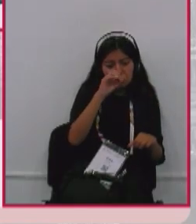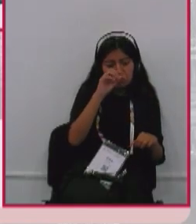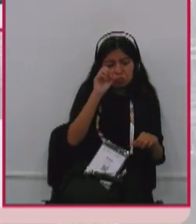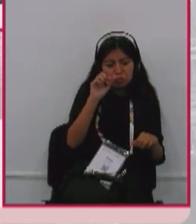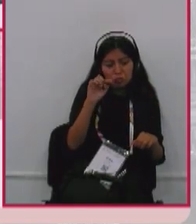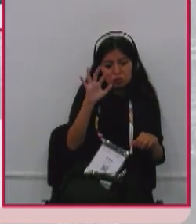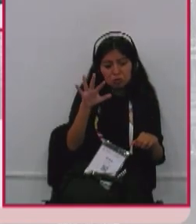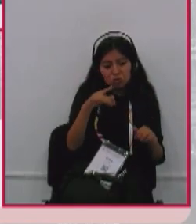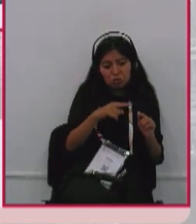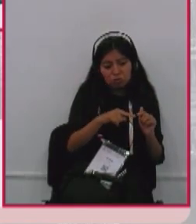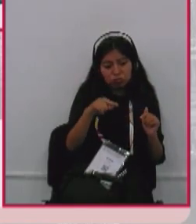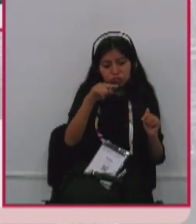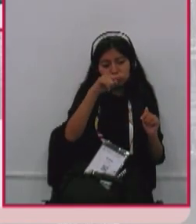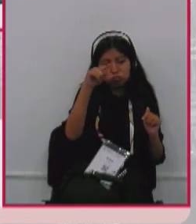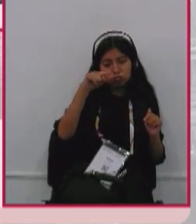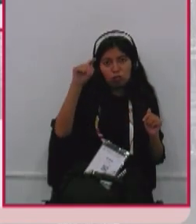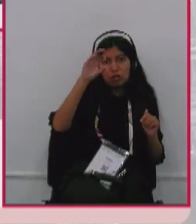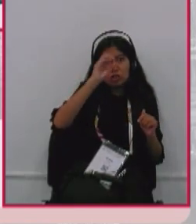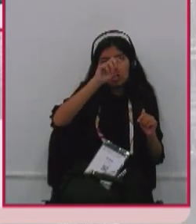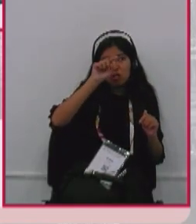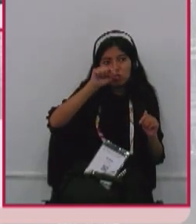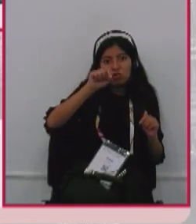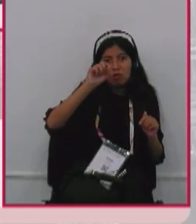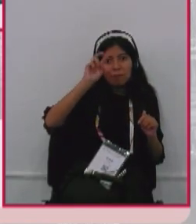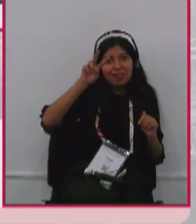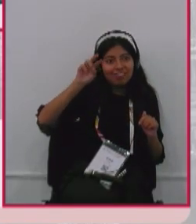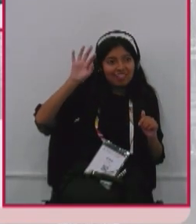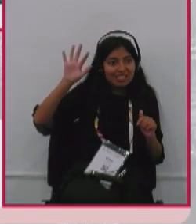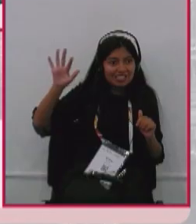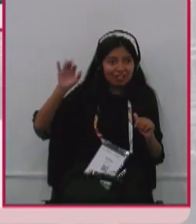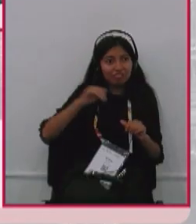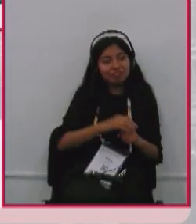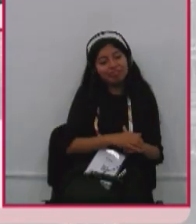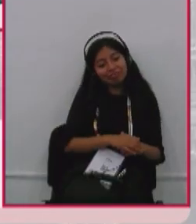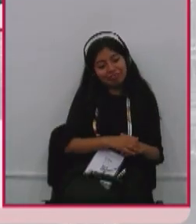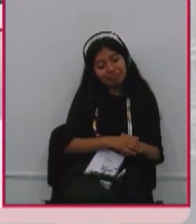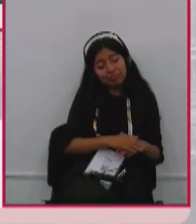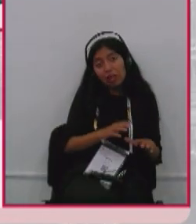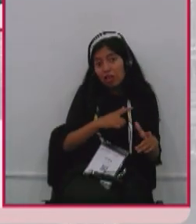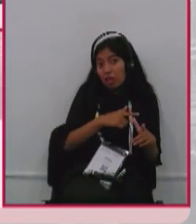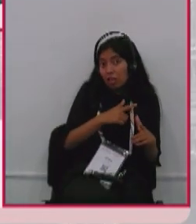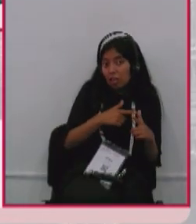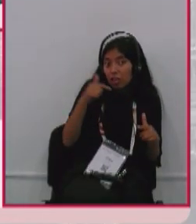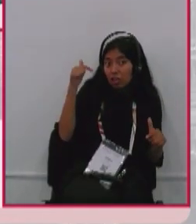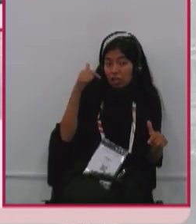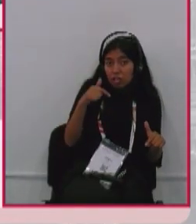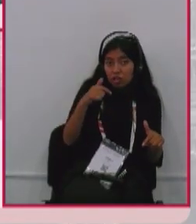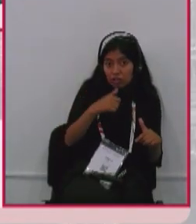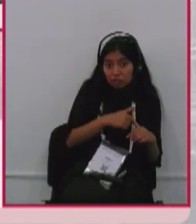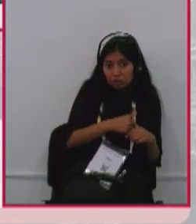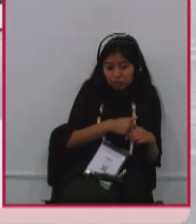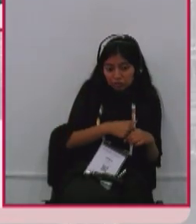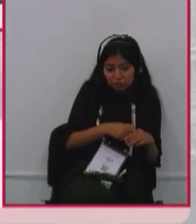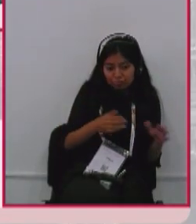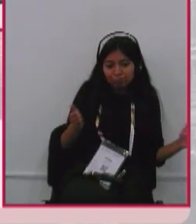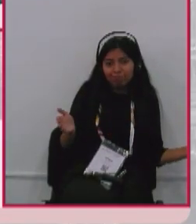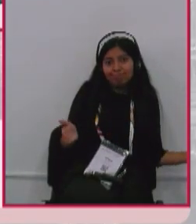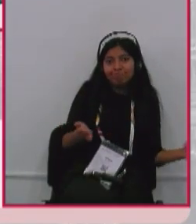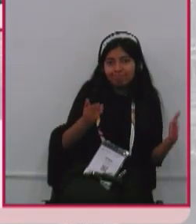y se incrementó hasta 0.25. Entonces, esto nos motivó